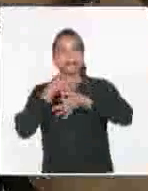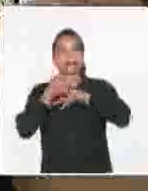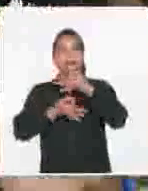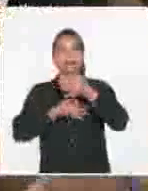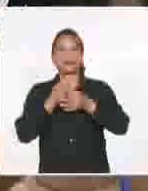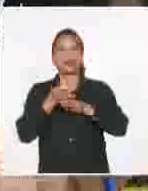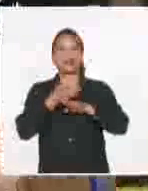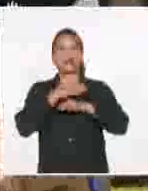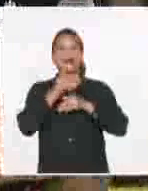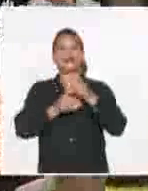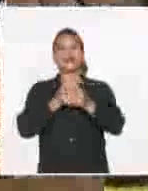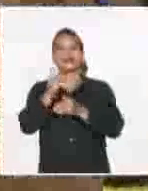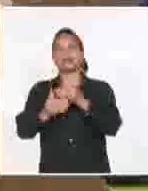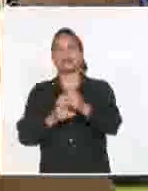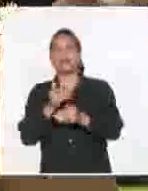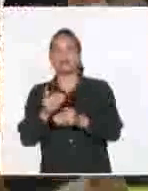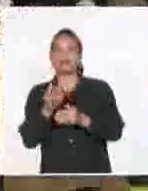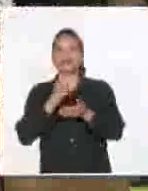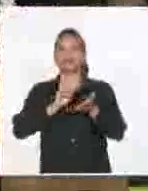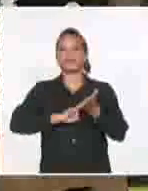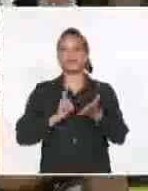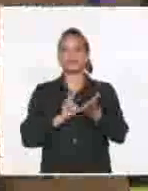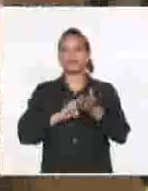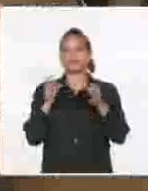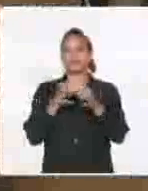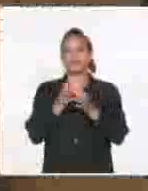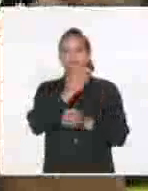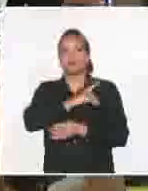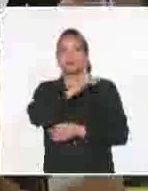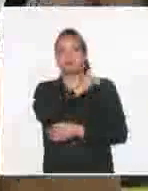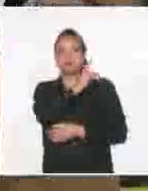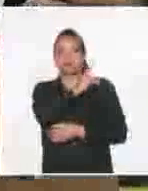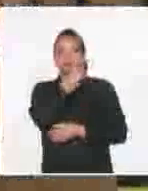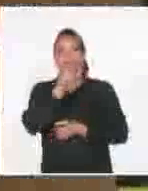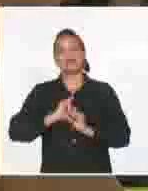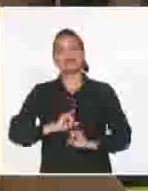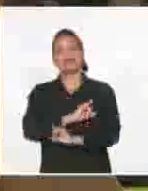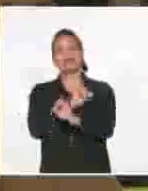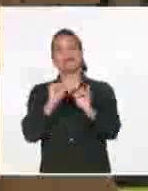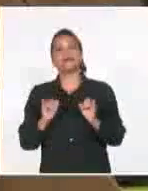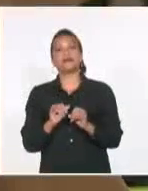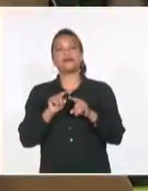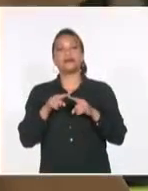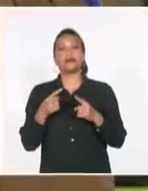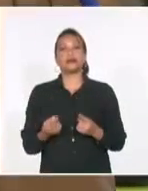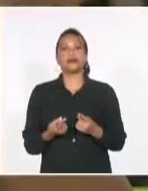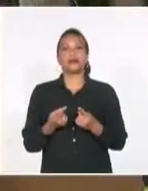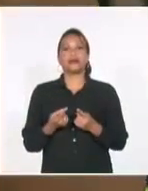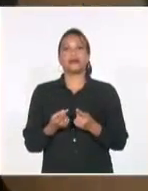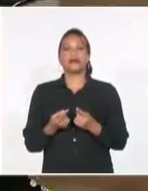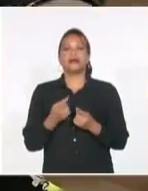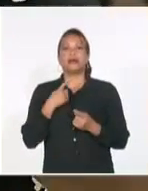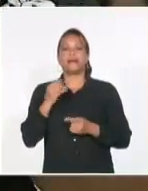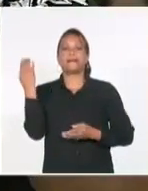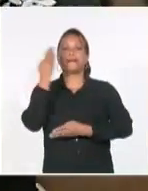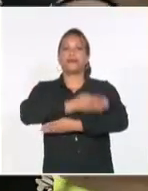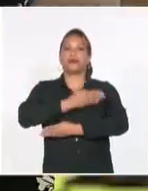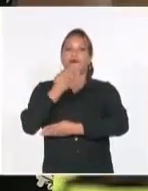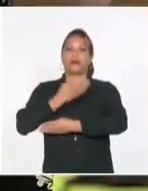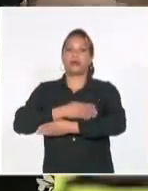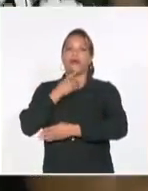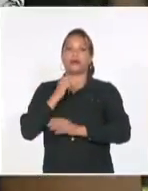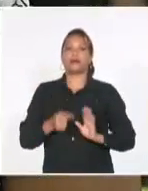adelantó a los miembros del cuerpo diplomático el informe sobre el bloqueo que va a presentar